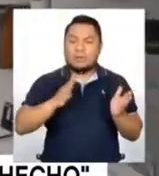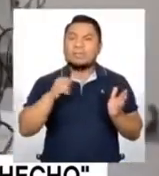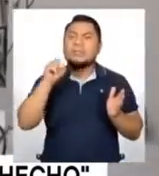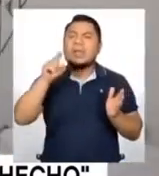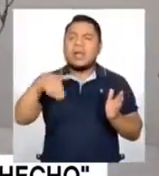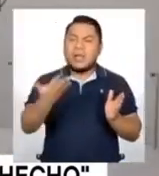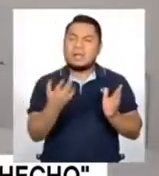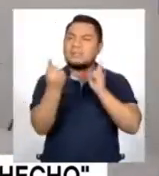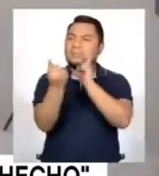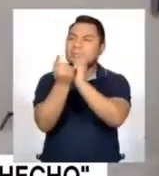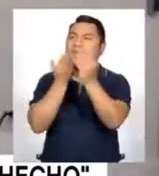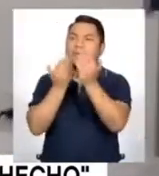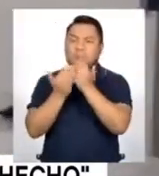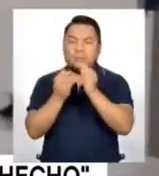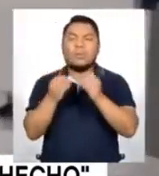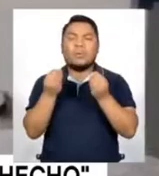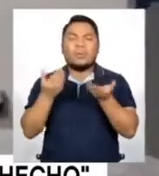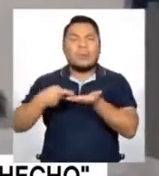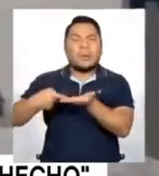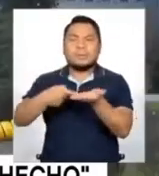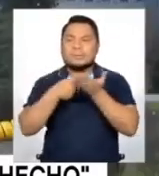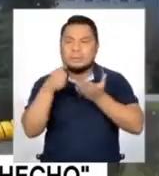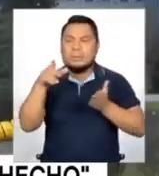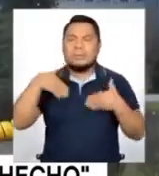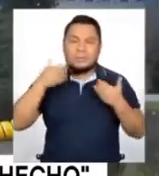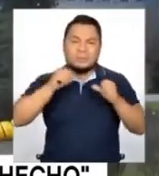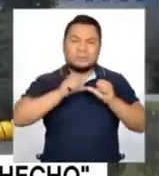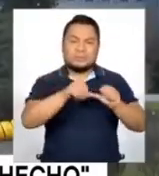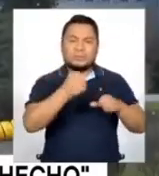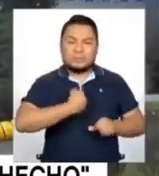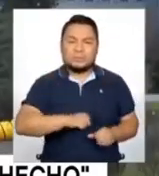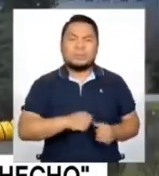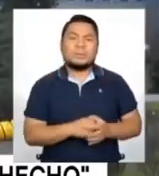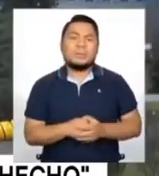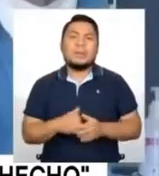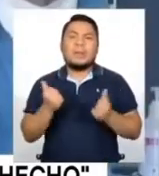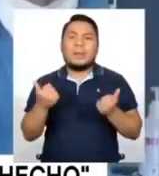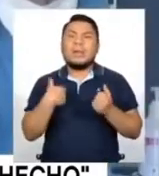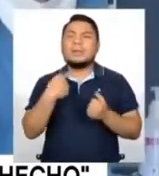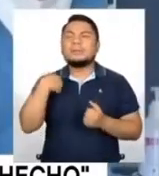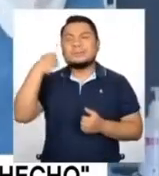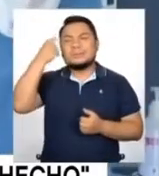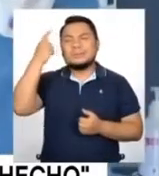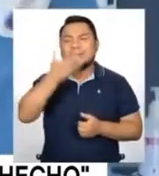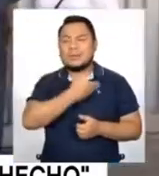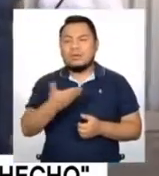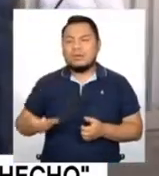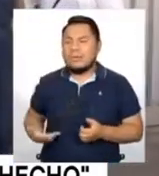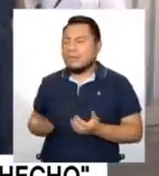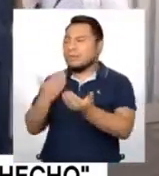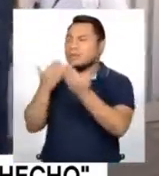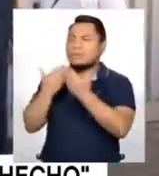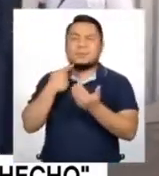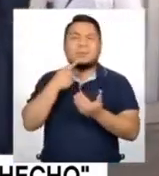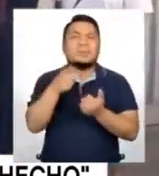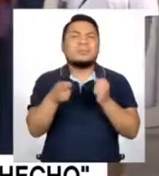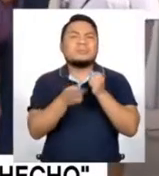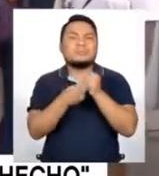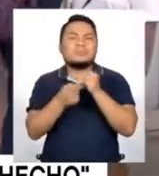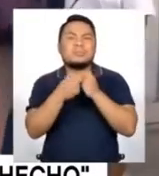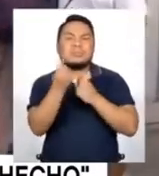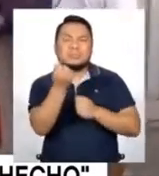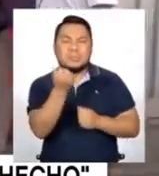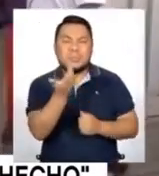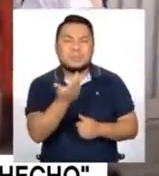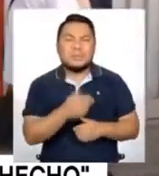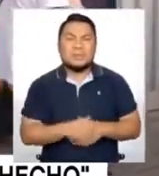que como bien dices, y pusiste el ejemplo anterior, cuando se pone de acuerdo la AFP con el gobierno, etcétera, estamos hablando del ahorro de esas personas, o sea, es el